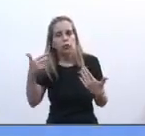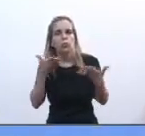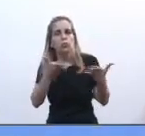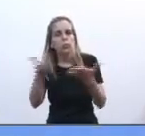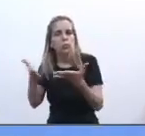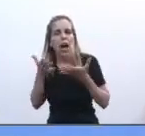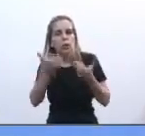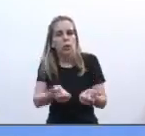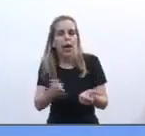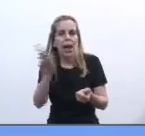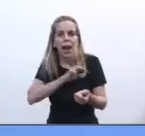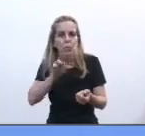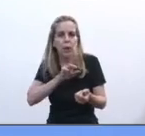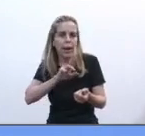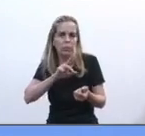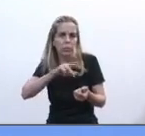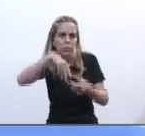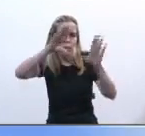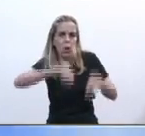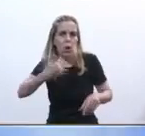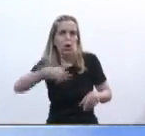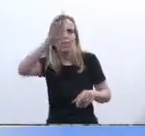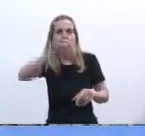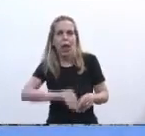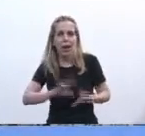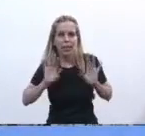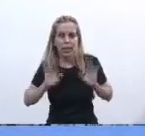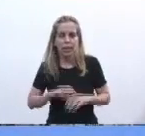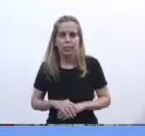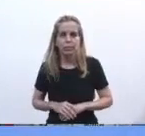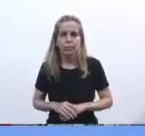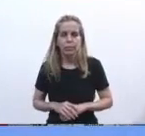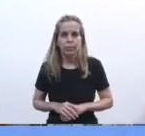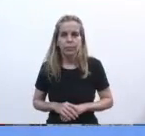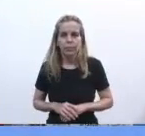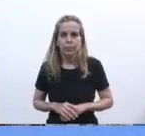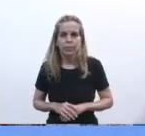en todo el país a lo largo ya lo ancho de la nación